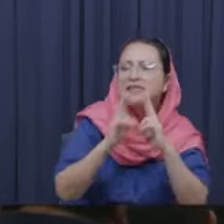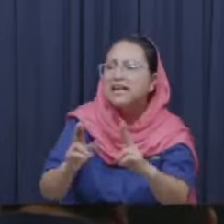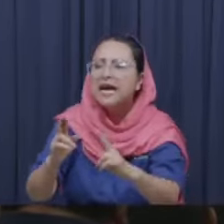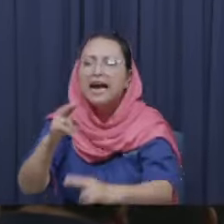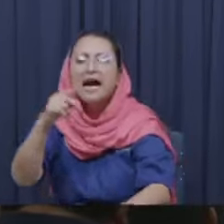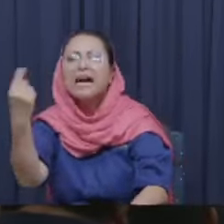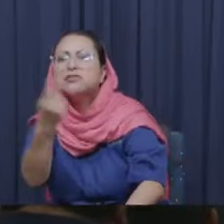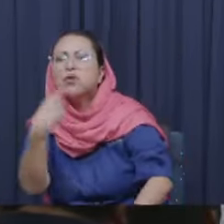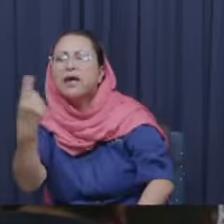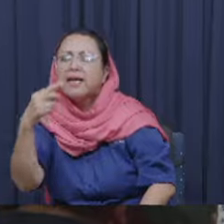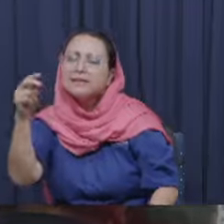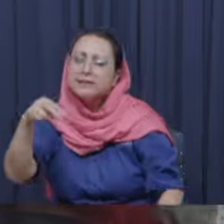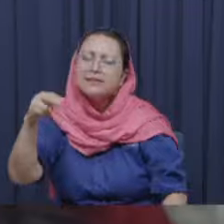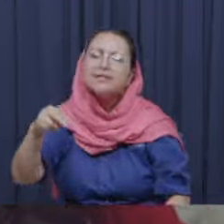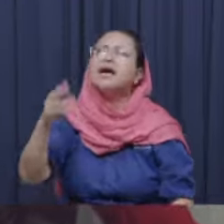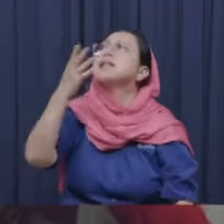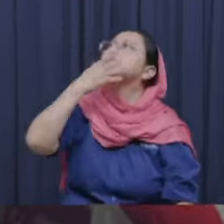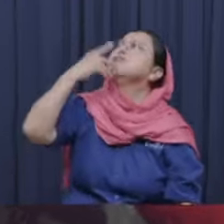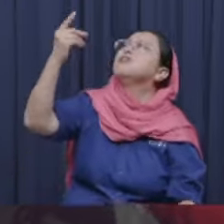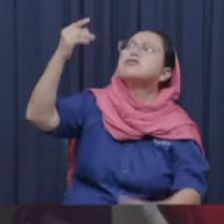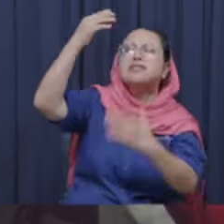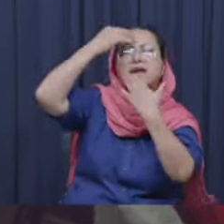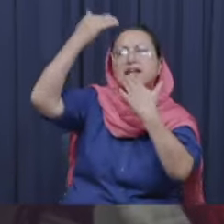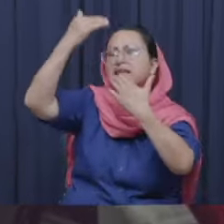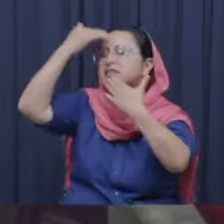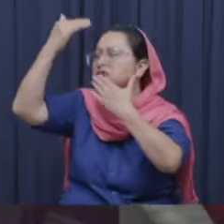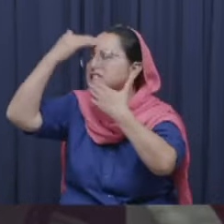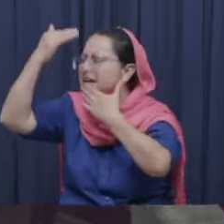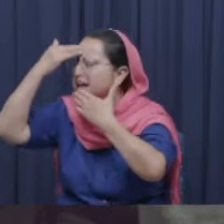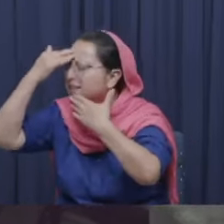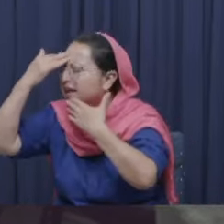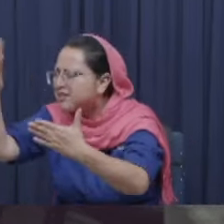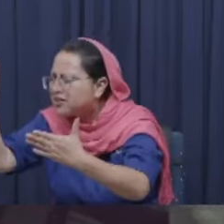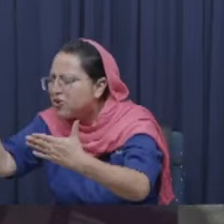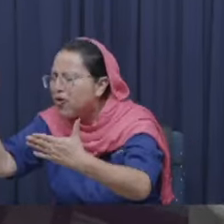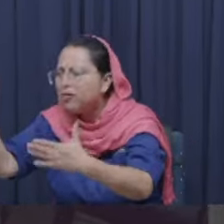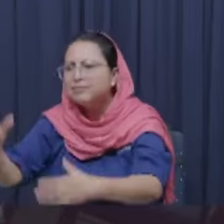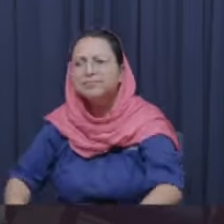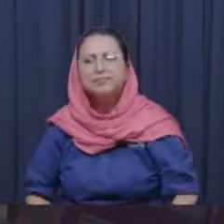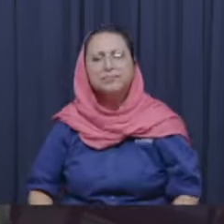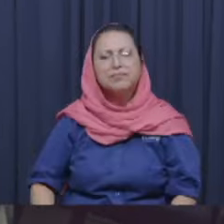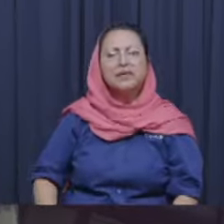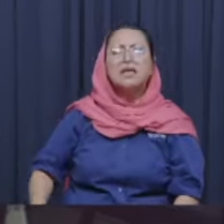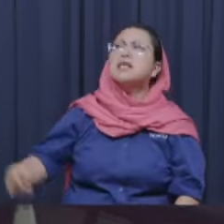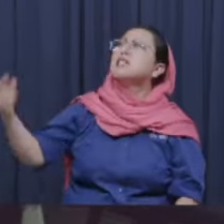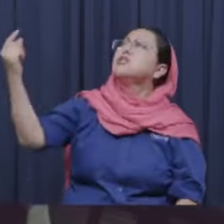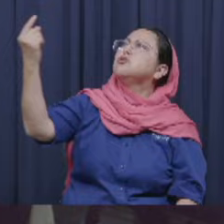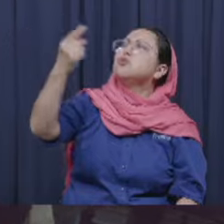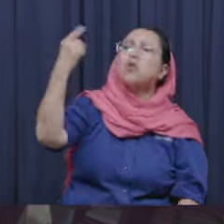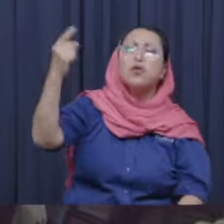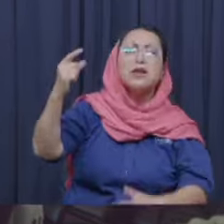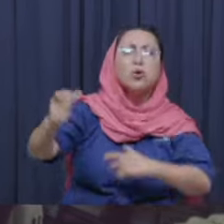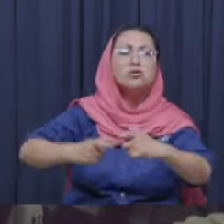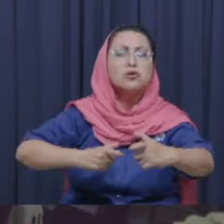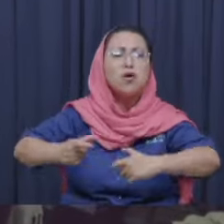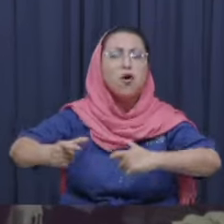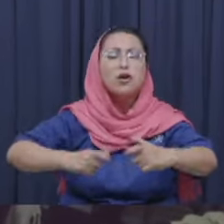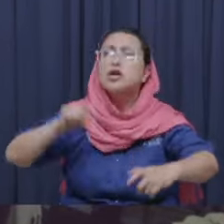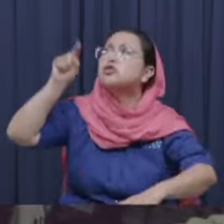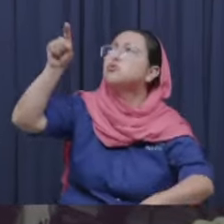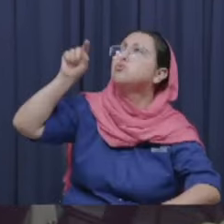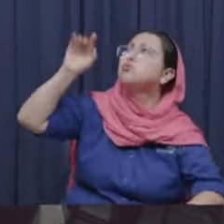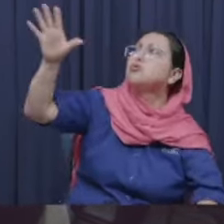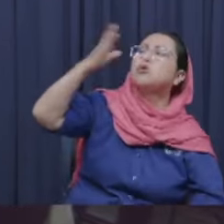lo pedimos, Dios de la gloria, y te agradecemos porque sabemos que tú tienes todo el control, Padre, y